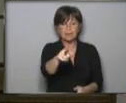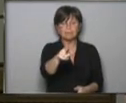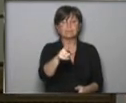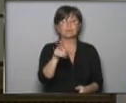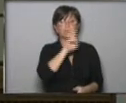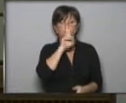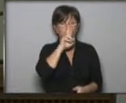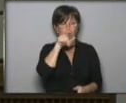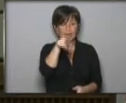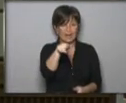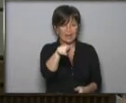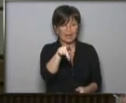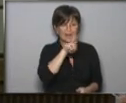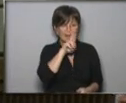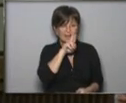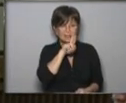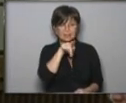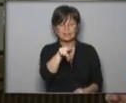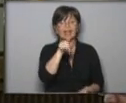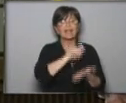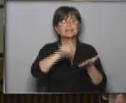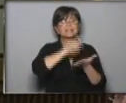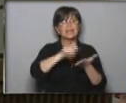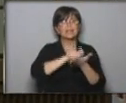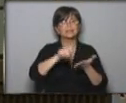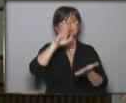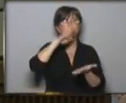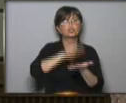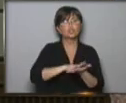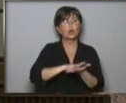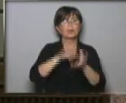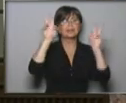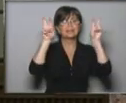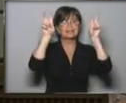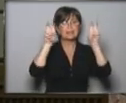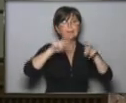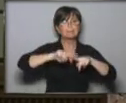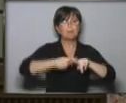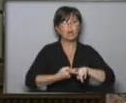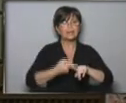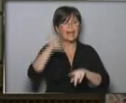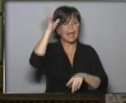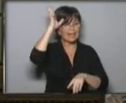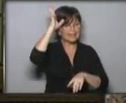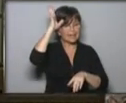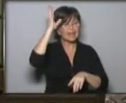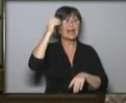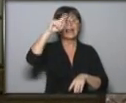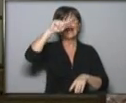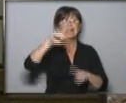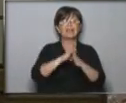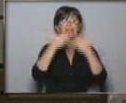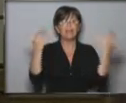Elisabetta Piqué. Ella es la que escribe sobre temas de iglesia y de política italiana en el diario La Nación de